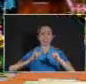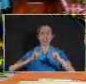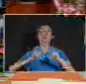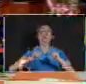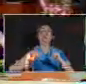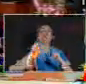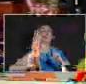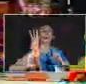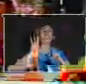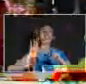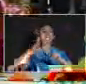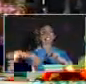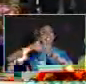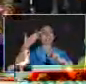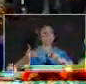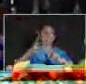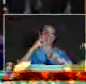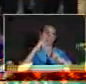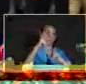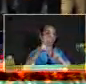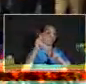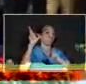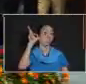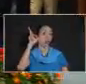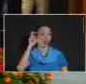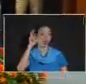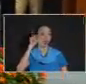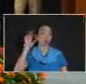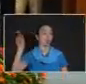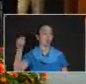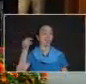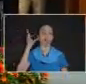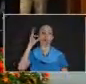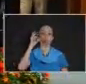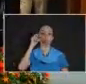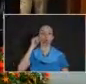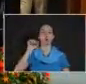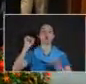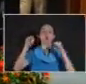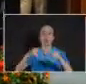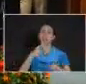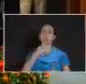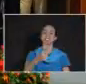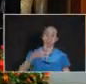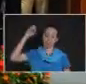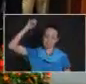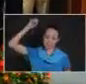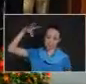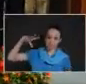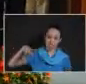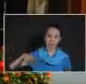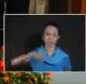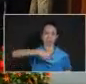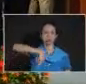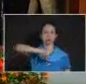¿Cuántos, después de haber visto esto y oído lo que hemos oído, pueden decir conmigo: bendecimos nuestra